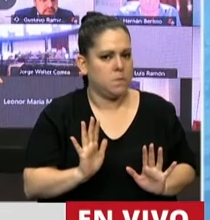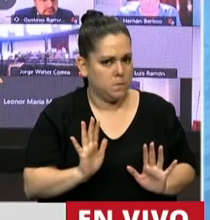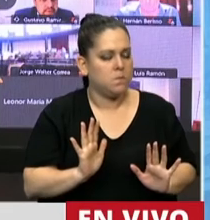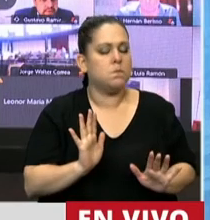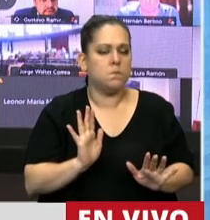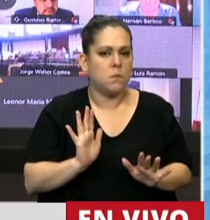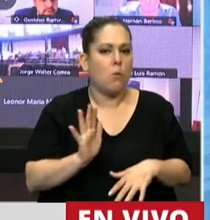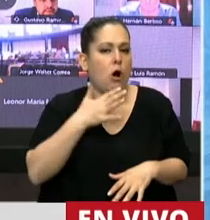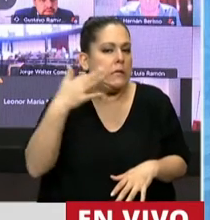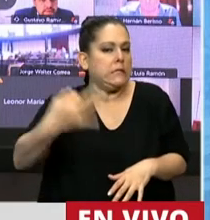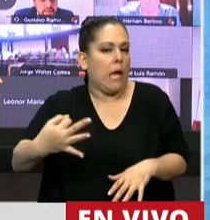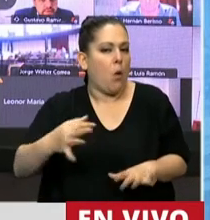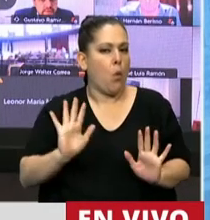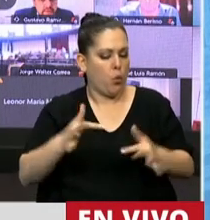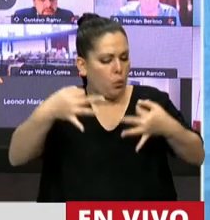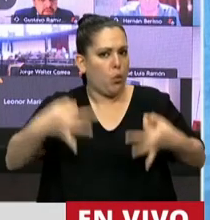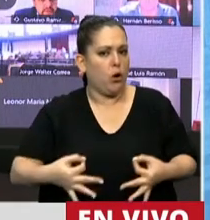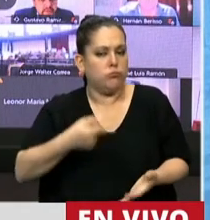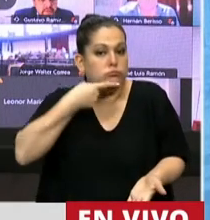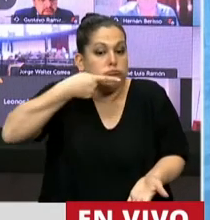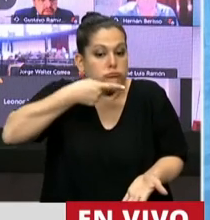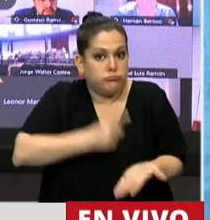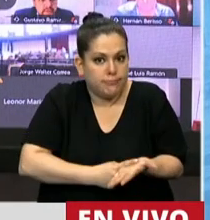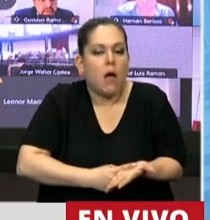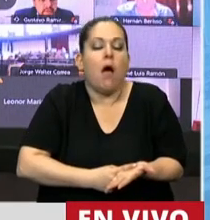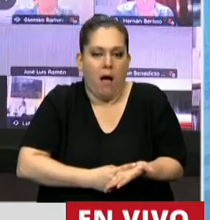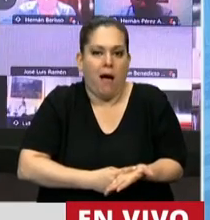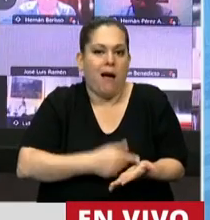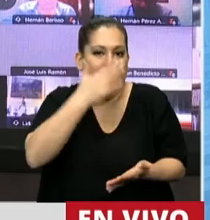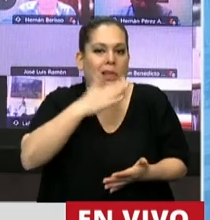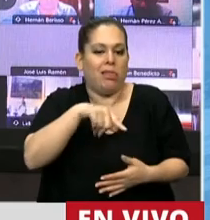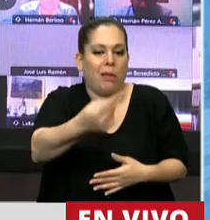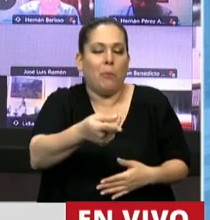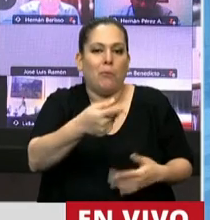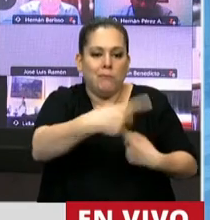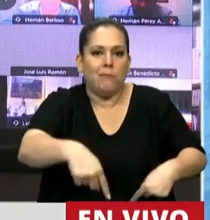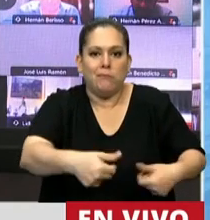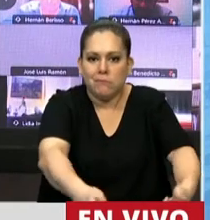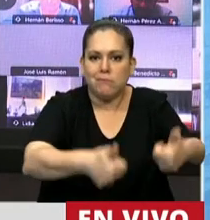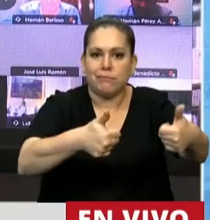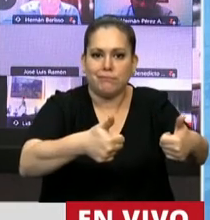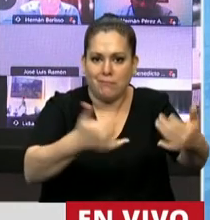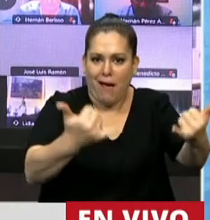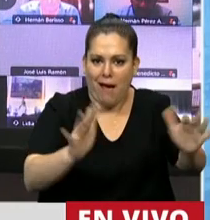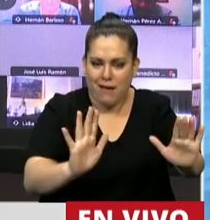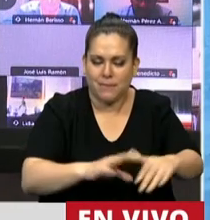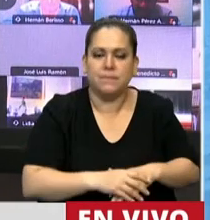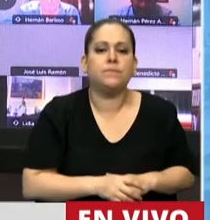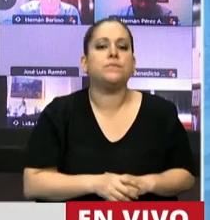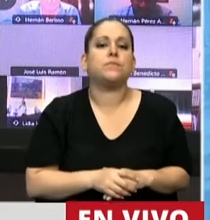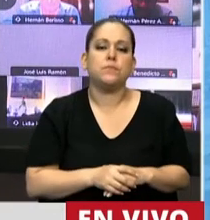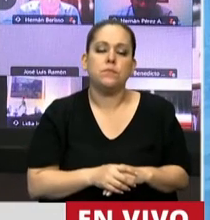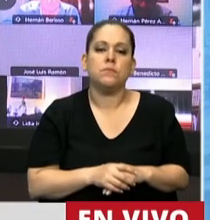aseguramiento de que estas decisiones van a llegar a buen fin pero sobre todo el